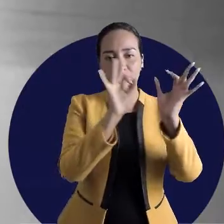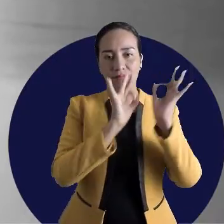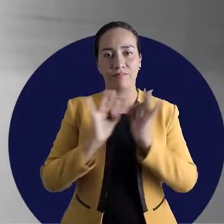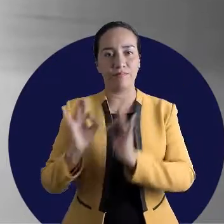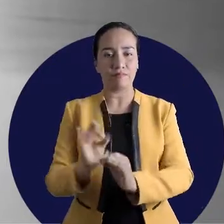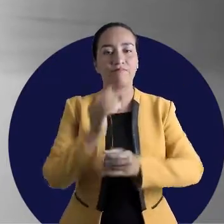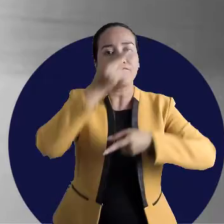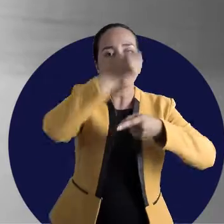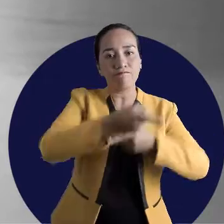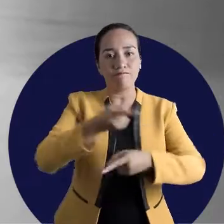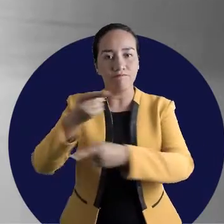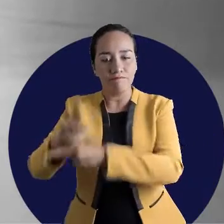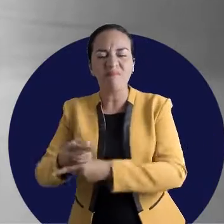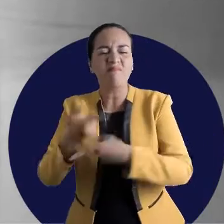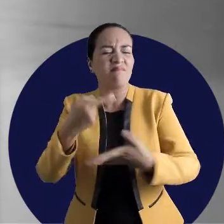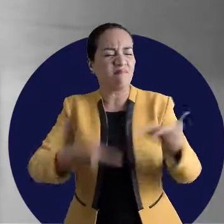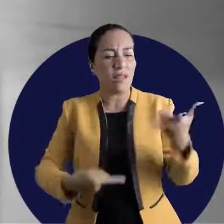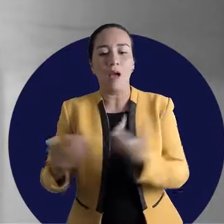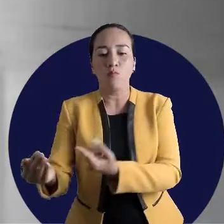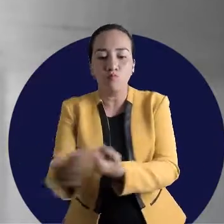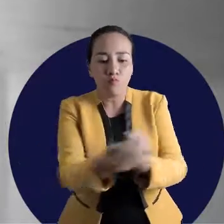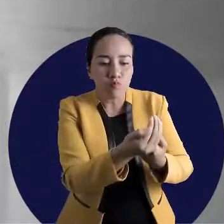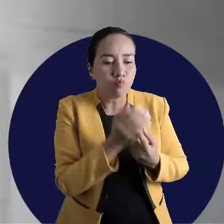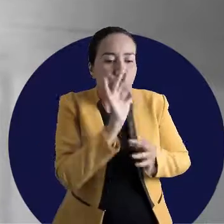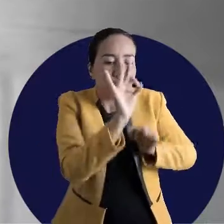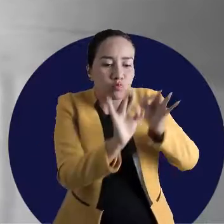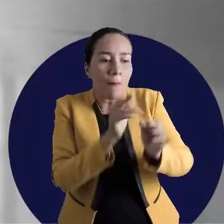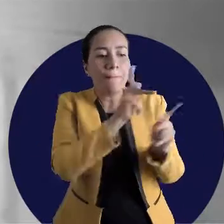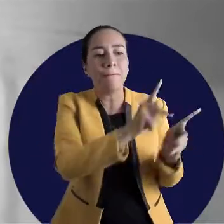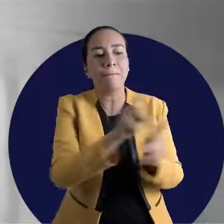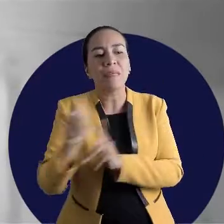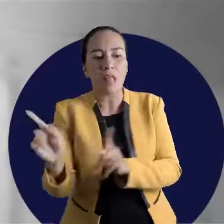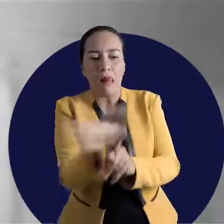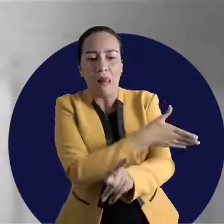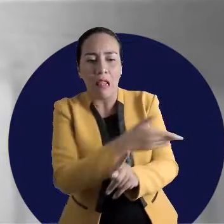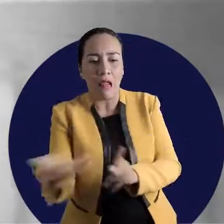Garantizando la atención, protección y cuidado de las víctimas de maltrato.